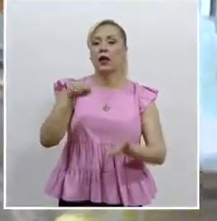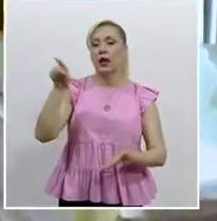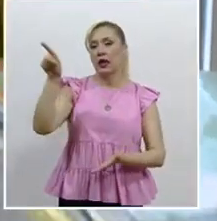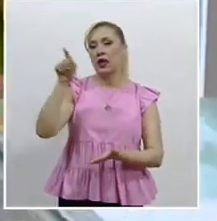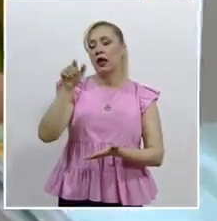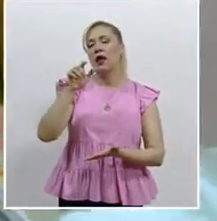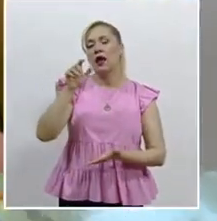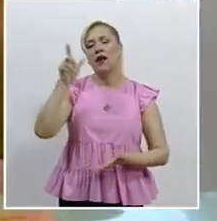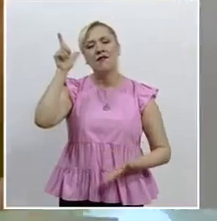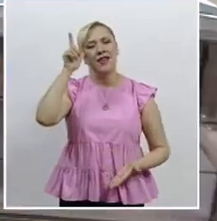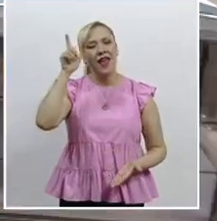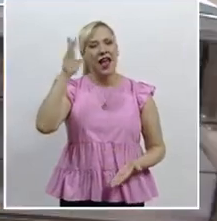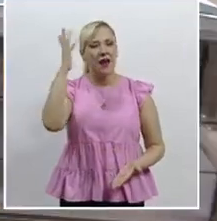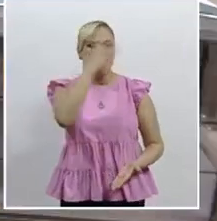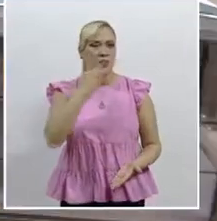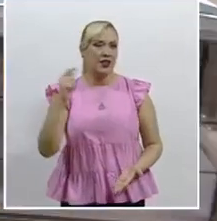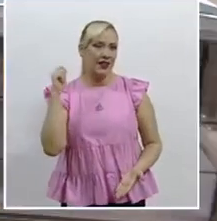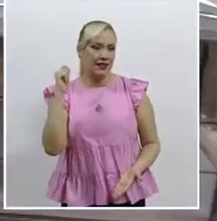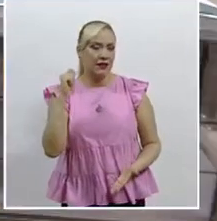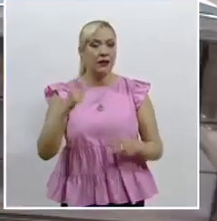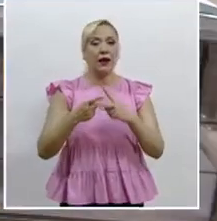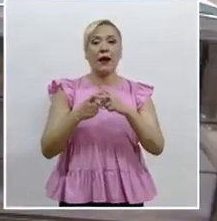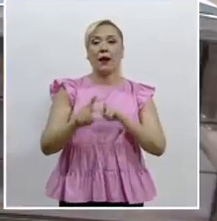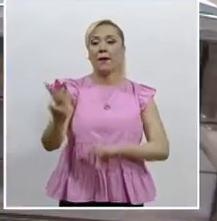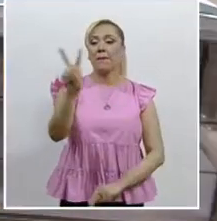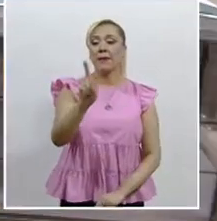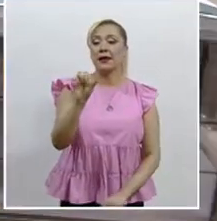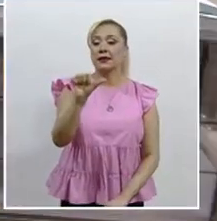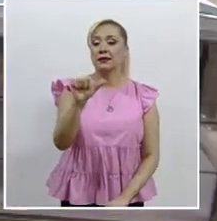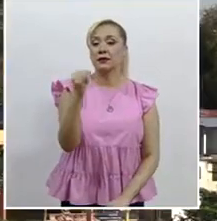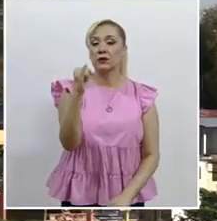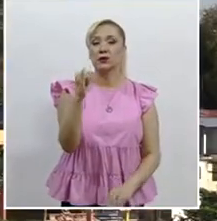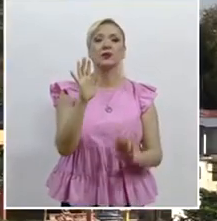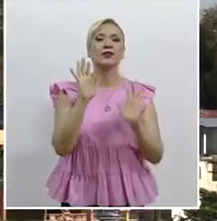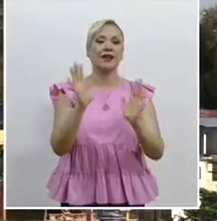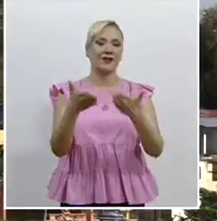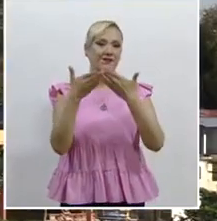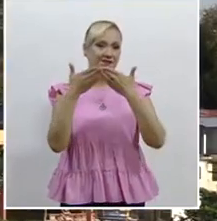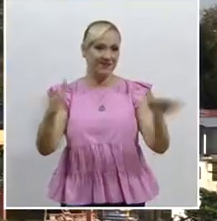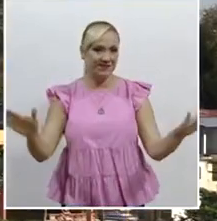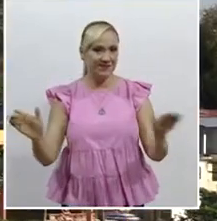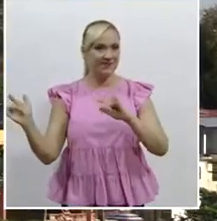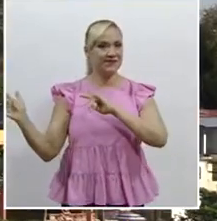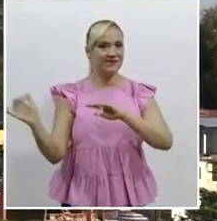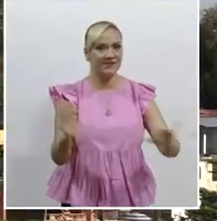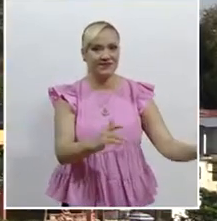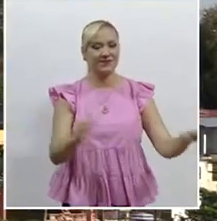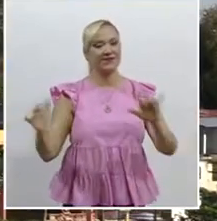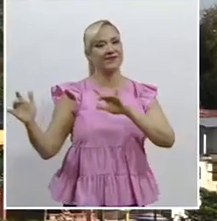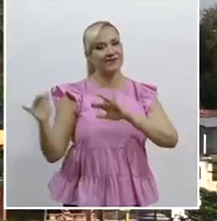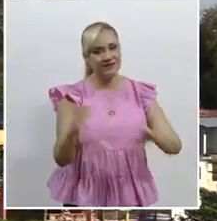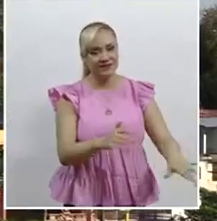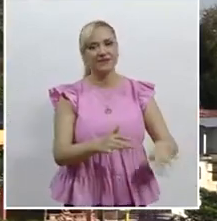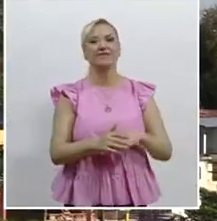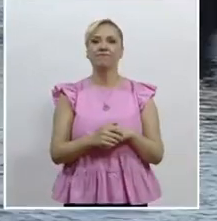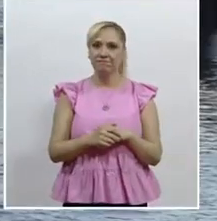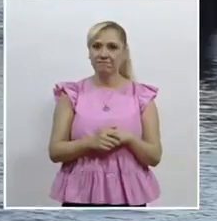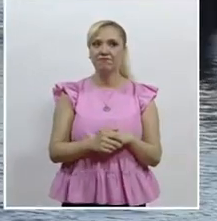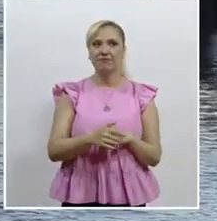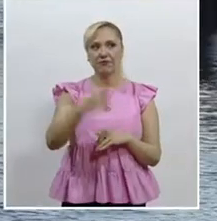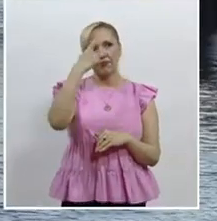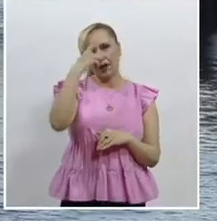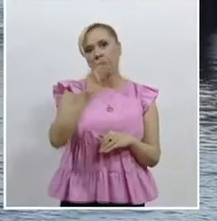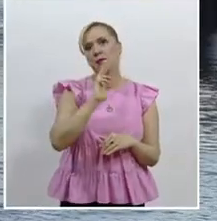de Villahermosa e iniciará funciones el viernes 16 de junio. Con el fin de que cuente con asuntos desde su inicio y que se distribuyan de